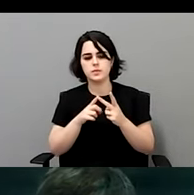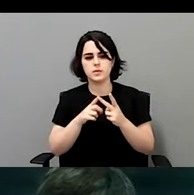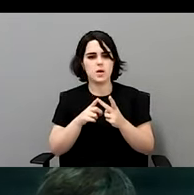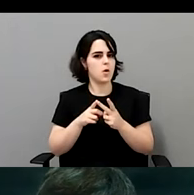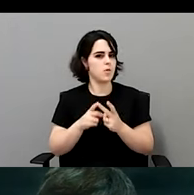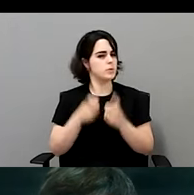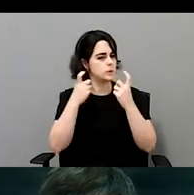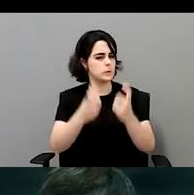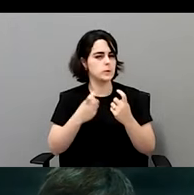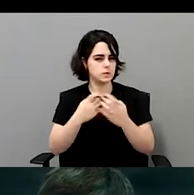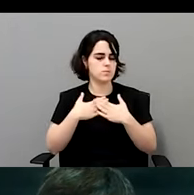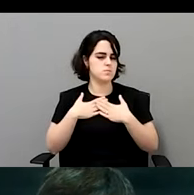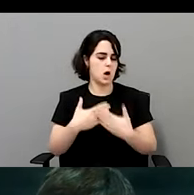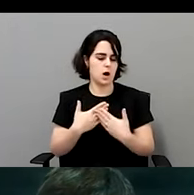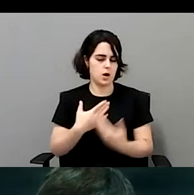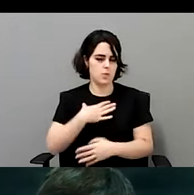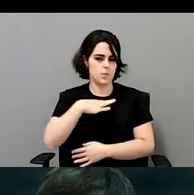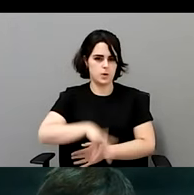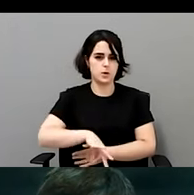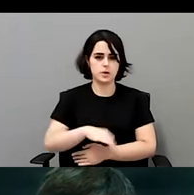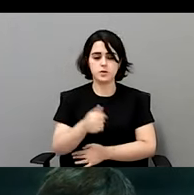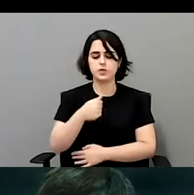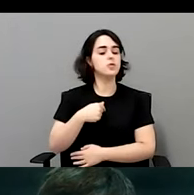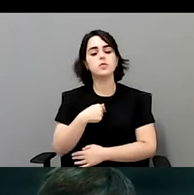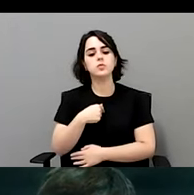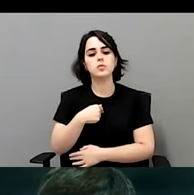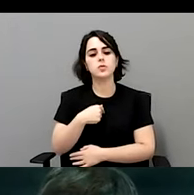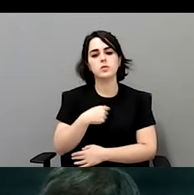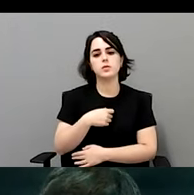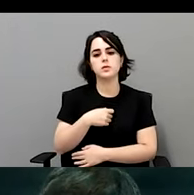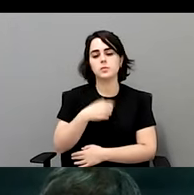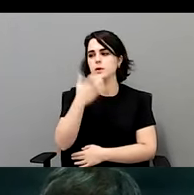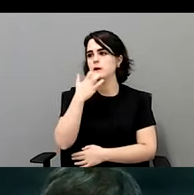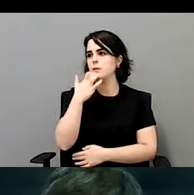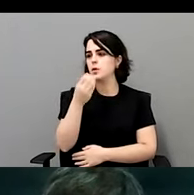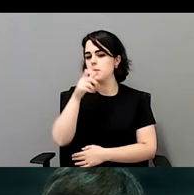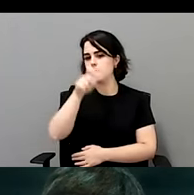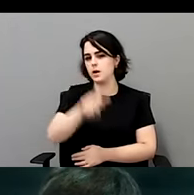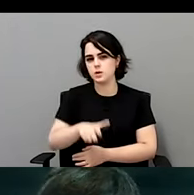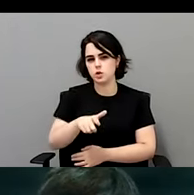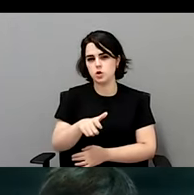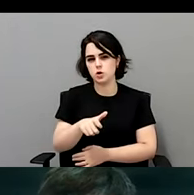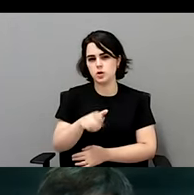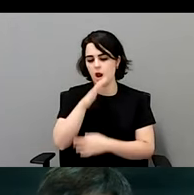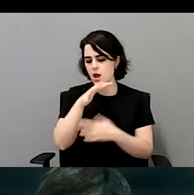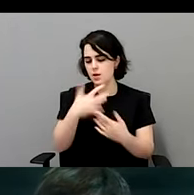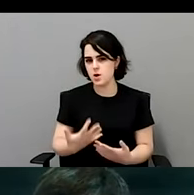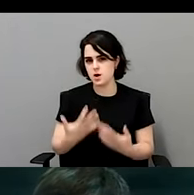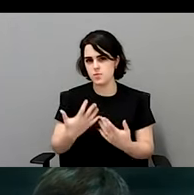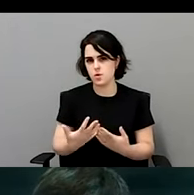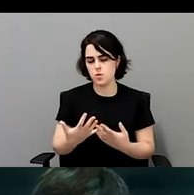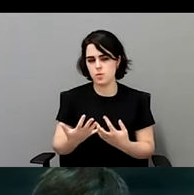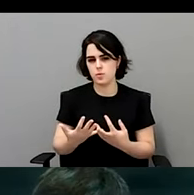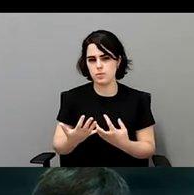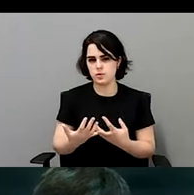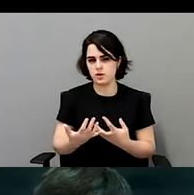disponibilidad. Si yo dispongo de una persona, por ejemplo, en estos momentos, dispongo